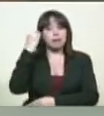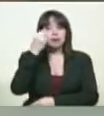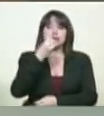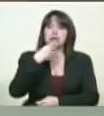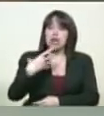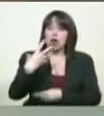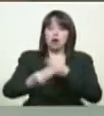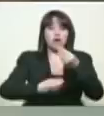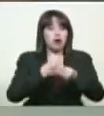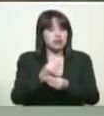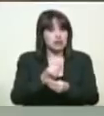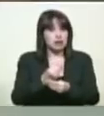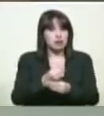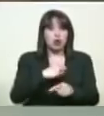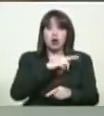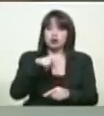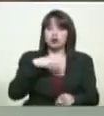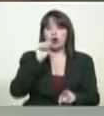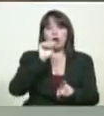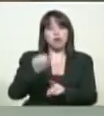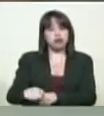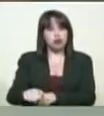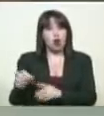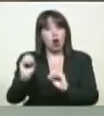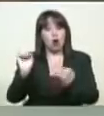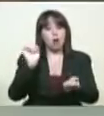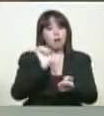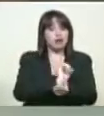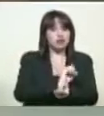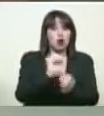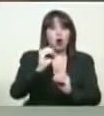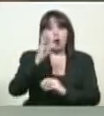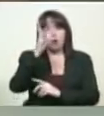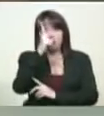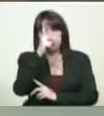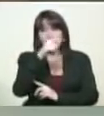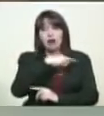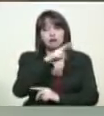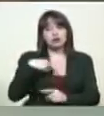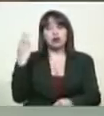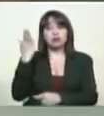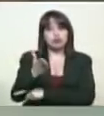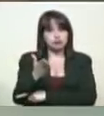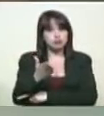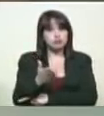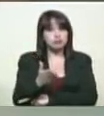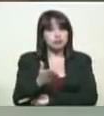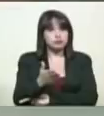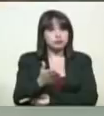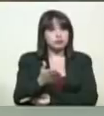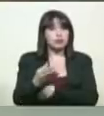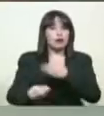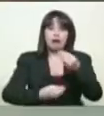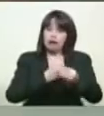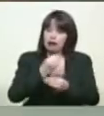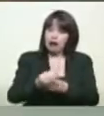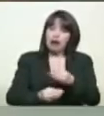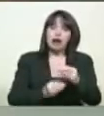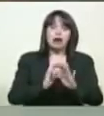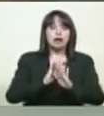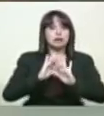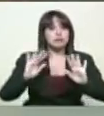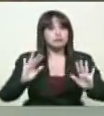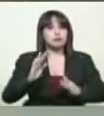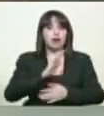en la forma de voltearlo o de burlar lo que se pongan los patines con padres para decidieran patinando a miami